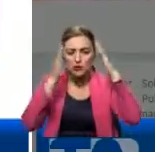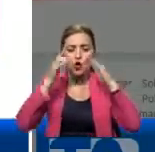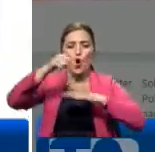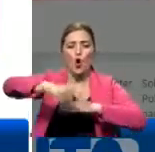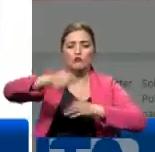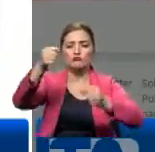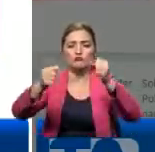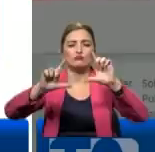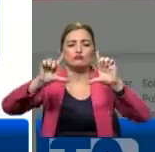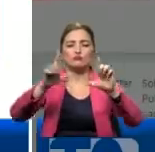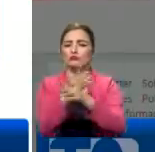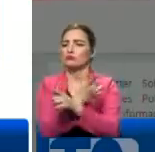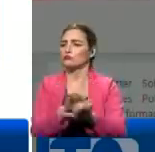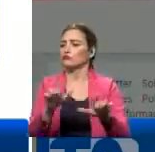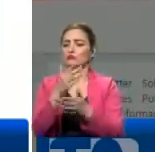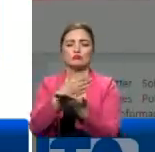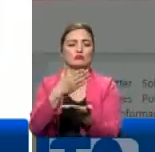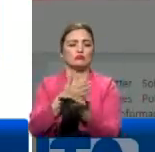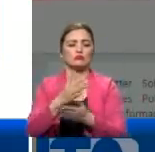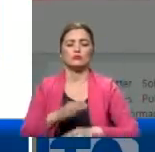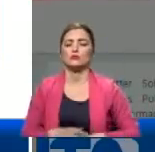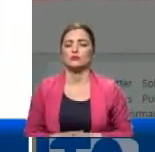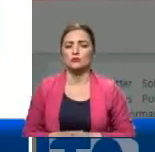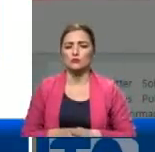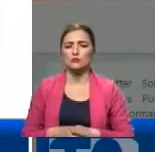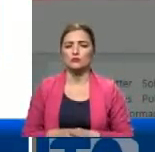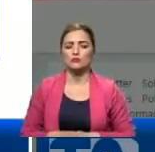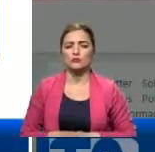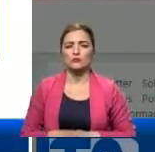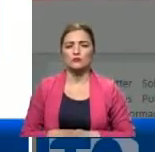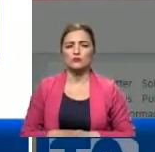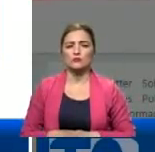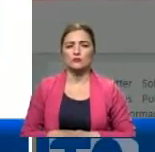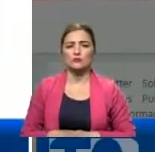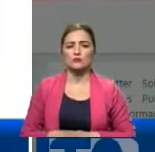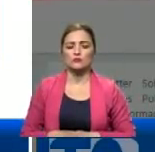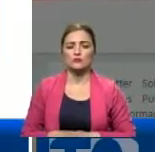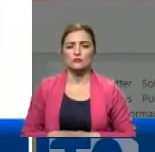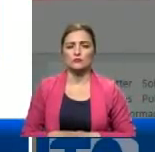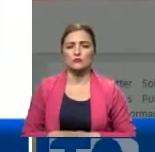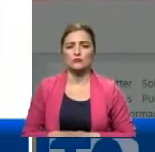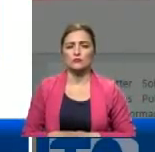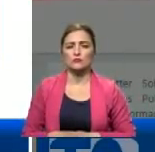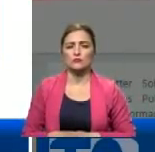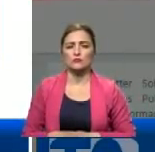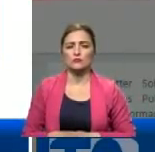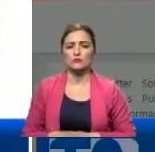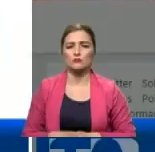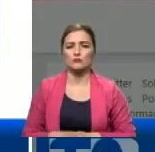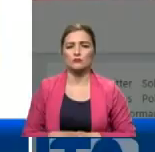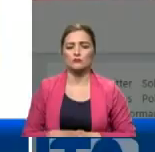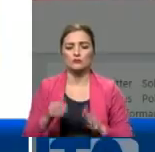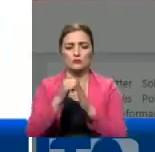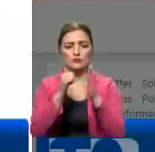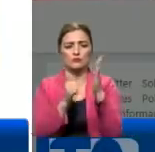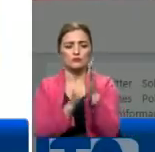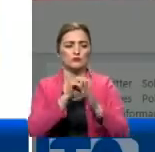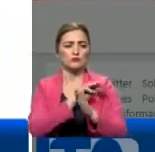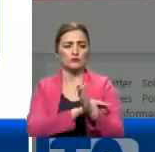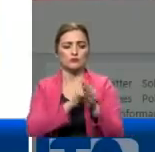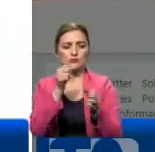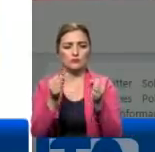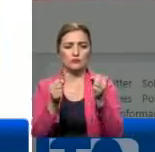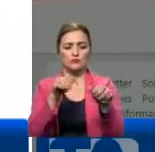Hoy No Circula está suspendido para este martes. La Agencia Metropolitana de Tránsito ha indicado